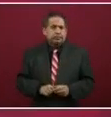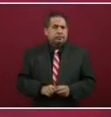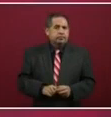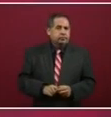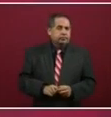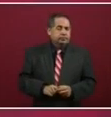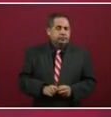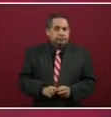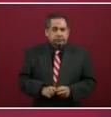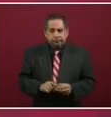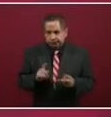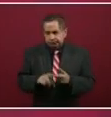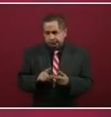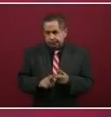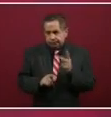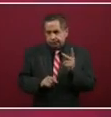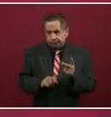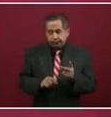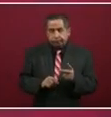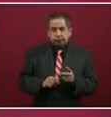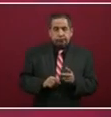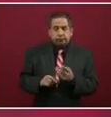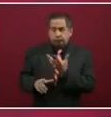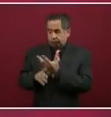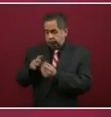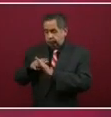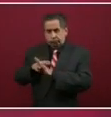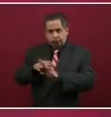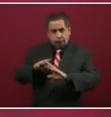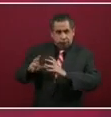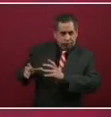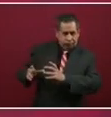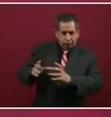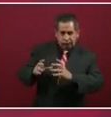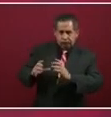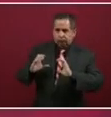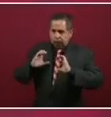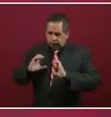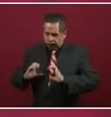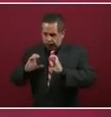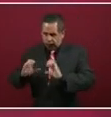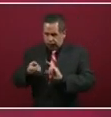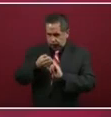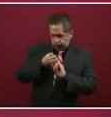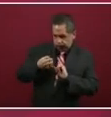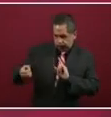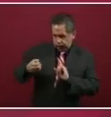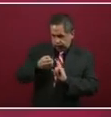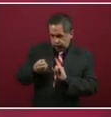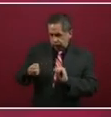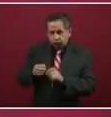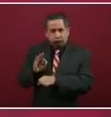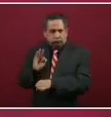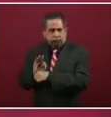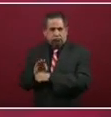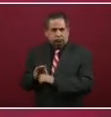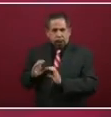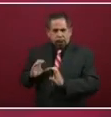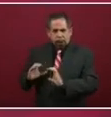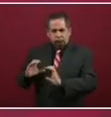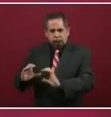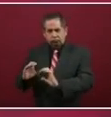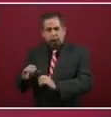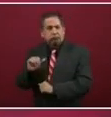es ordenar los flujos y al mismo tiempo proteger a